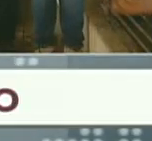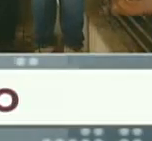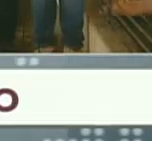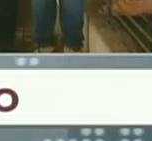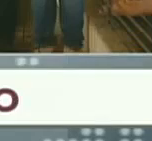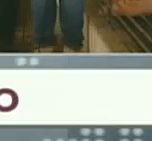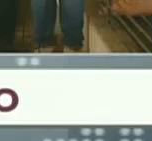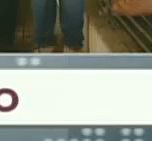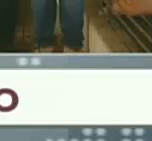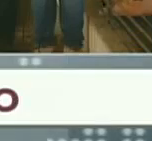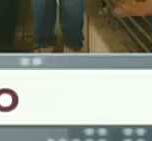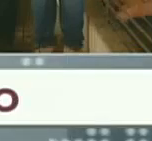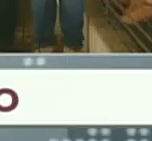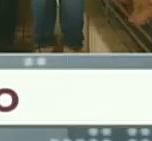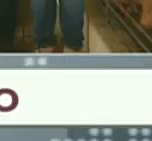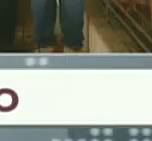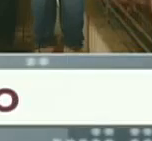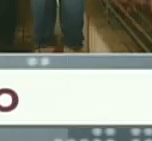Trujillo.